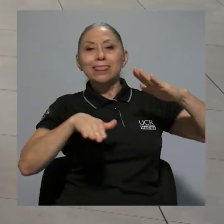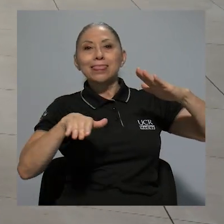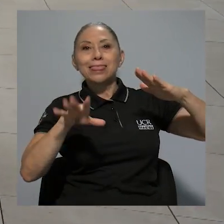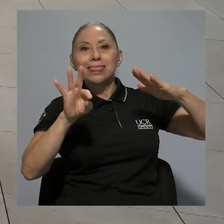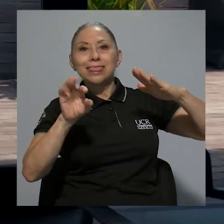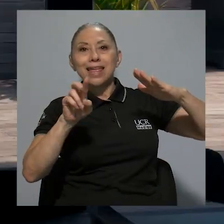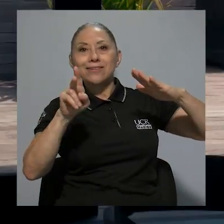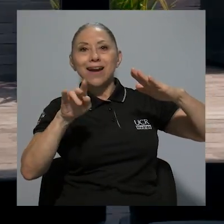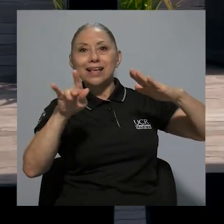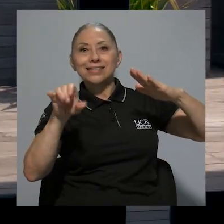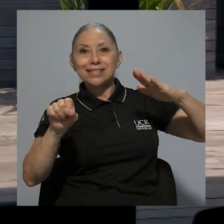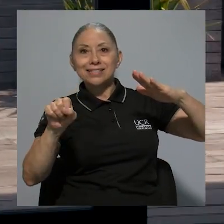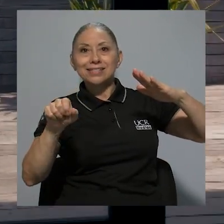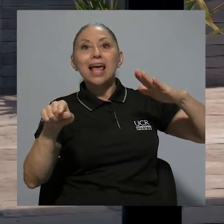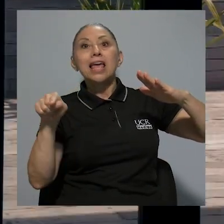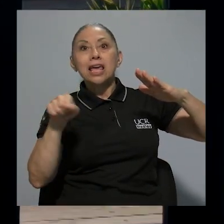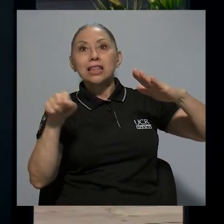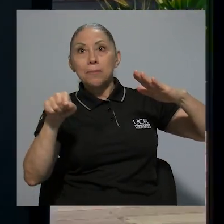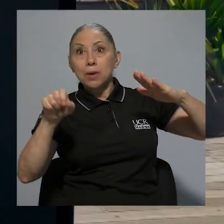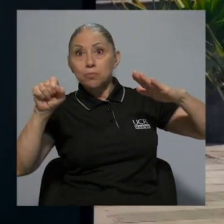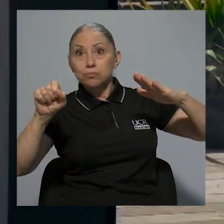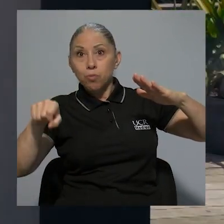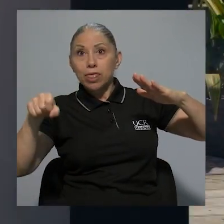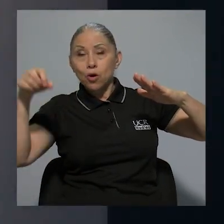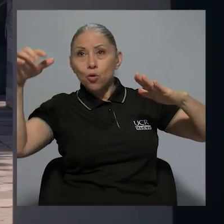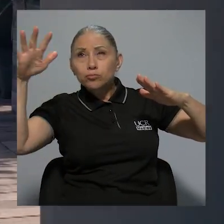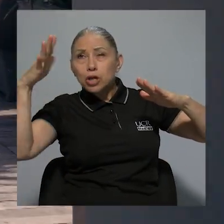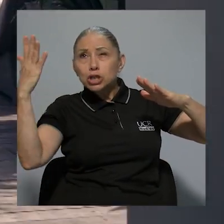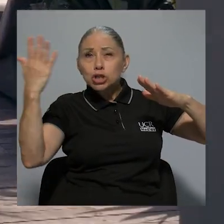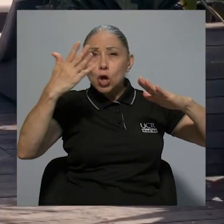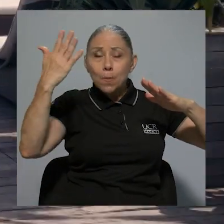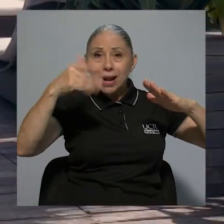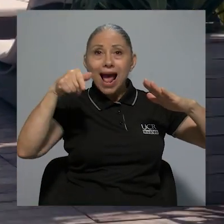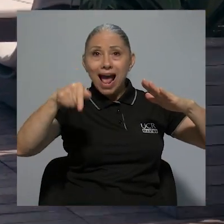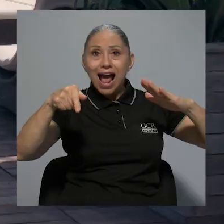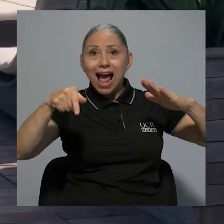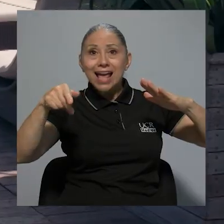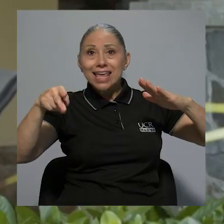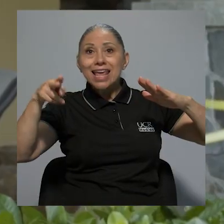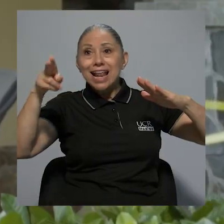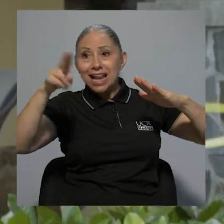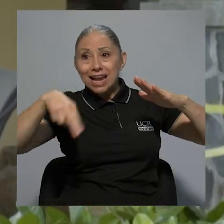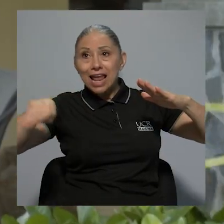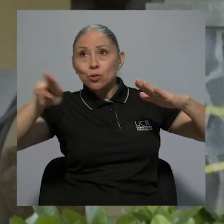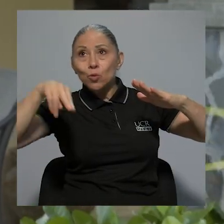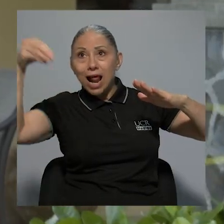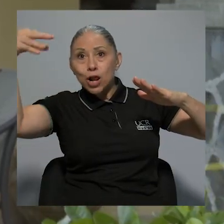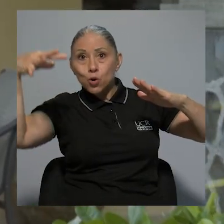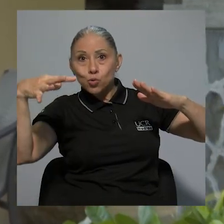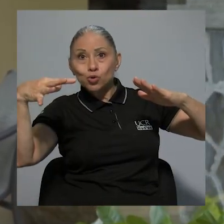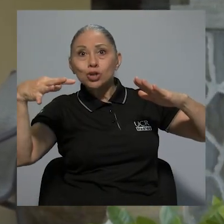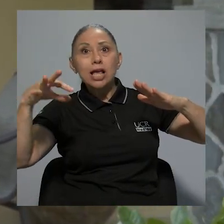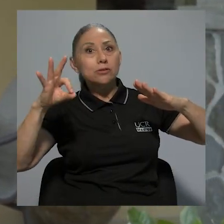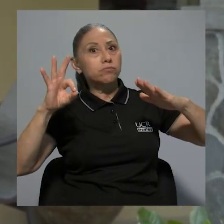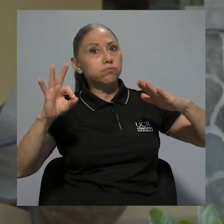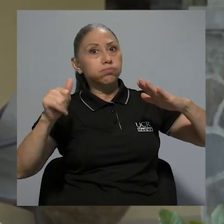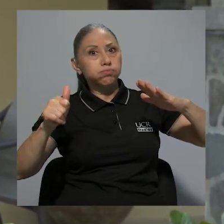O sea, la cantidad de luz que existe de luz natural es muy grande comparado a lo que recibimos en el interior. Claro.